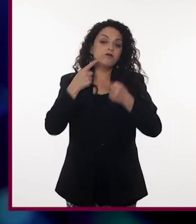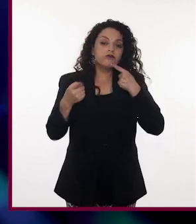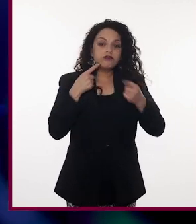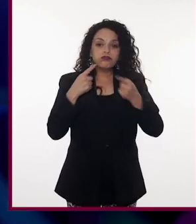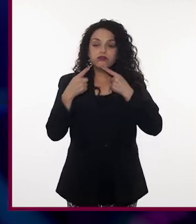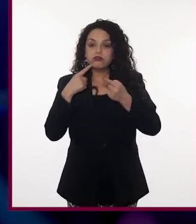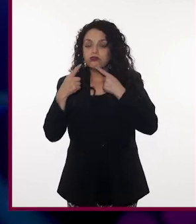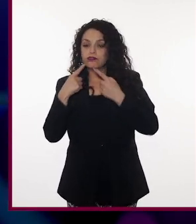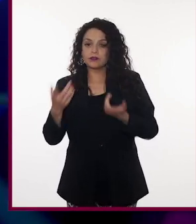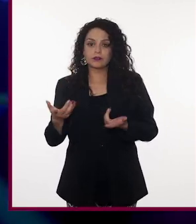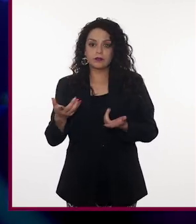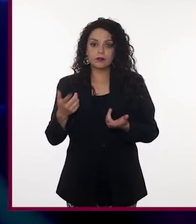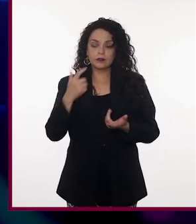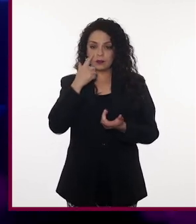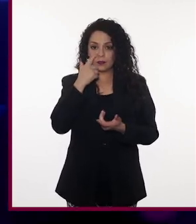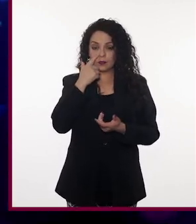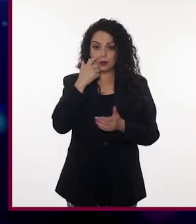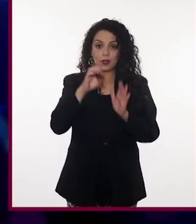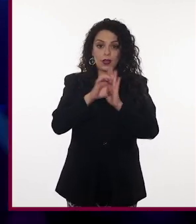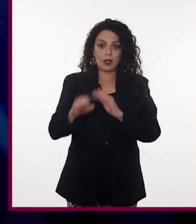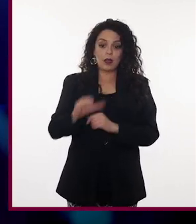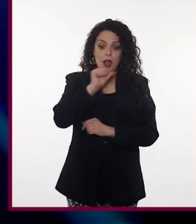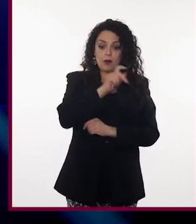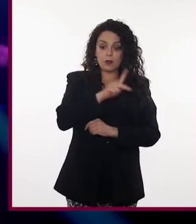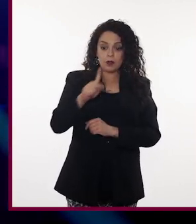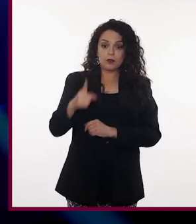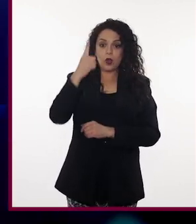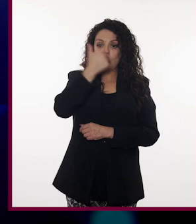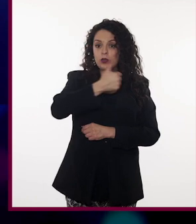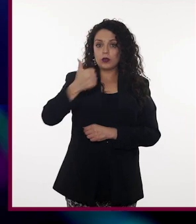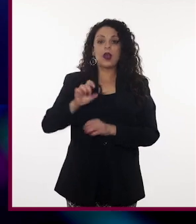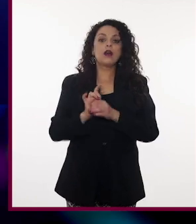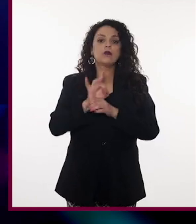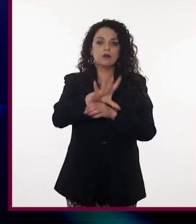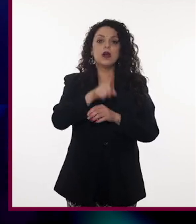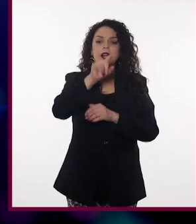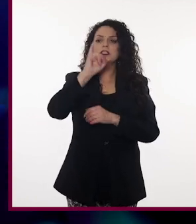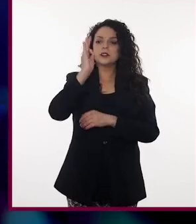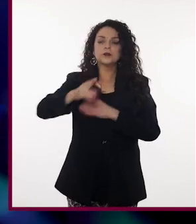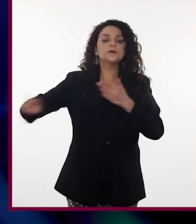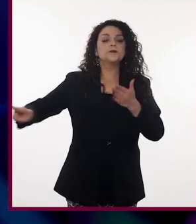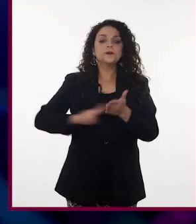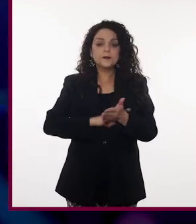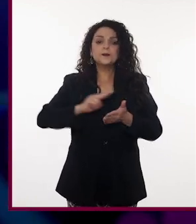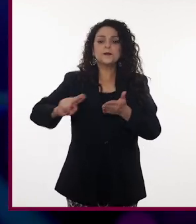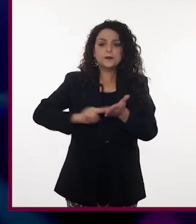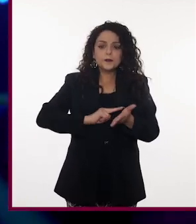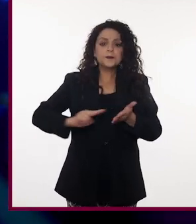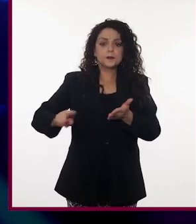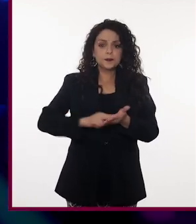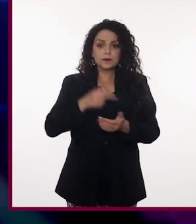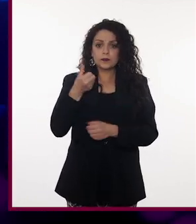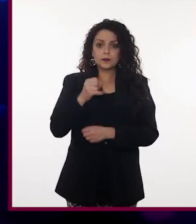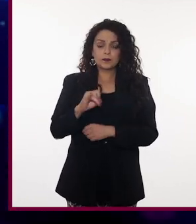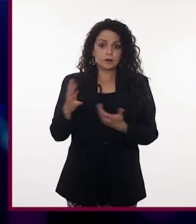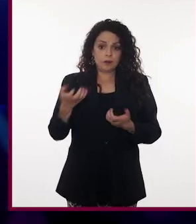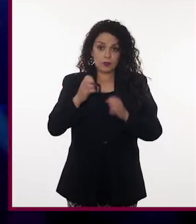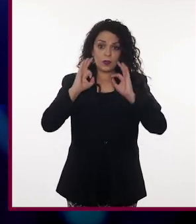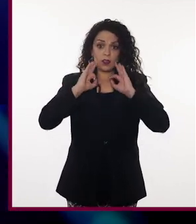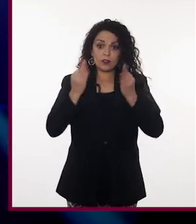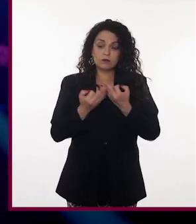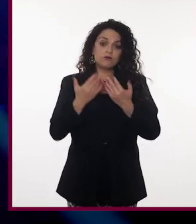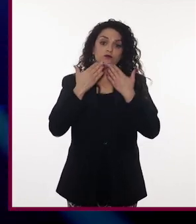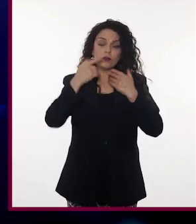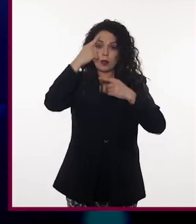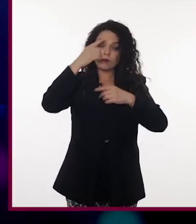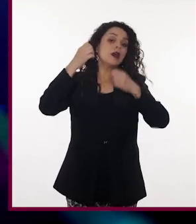le manda por la aplicación a cada uno de los trabajadores la actualización, ellos firman y ya. En ese sentido no hay forma que puedan